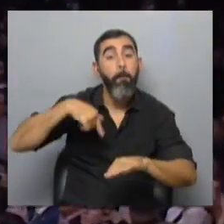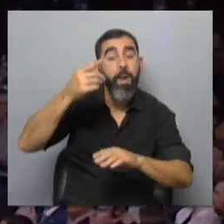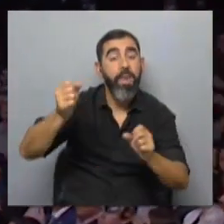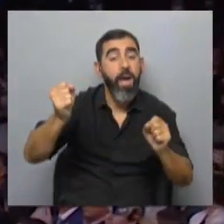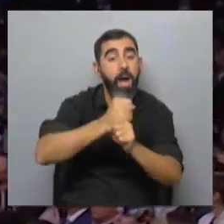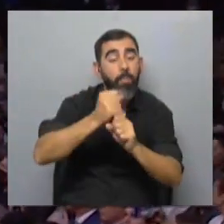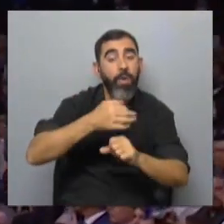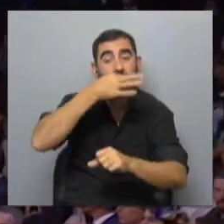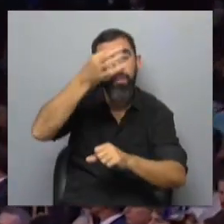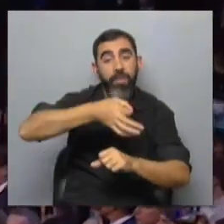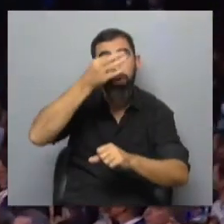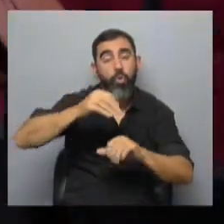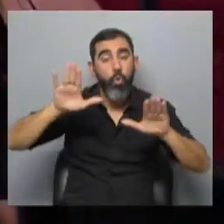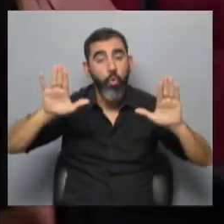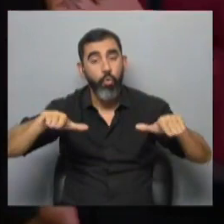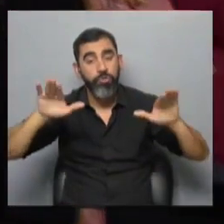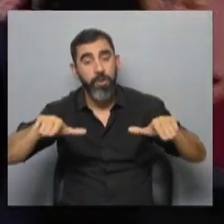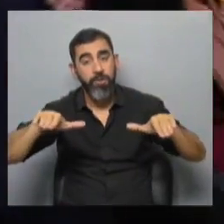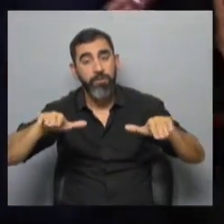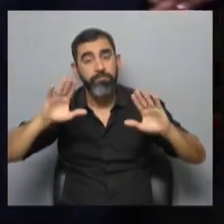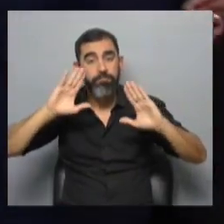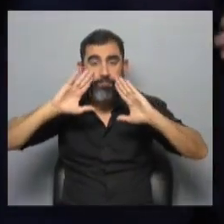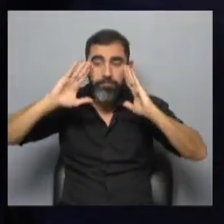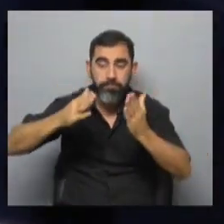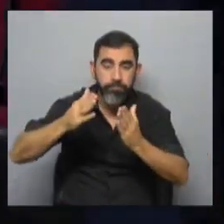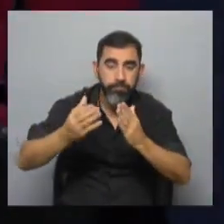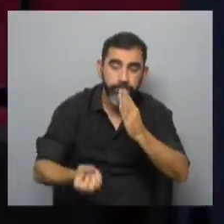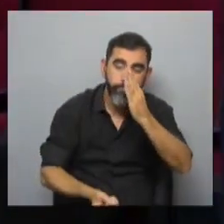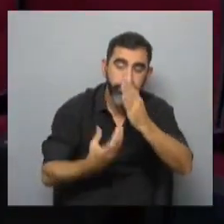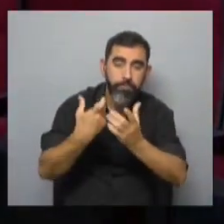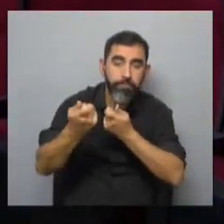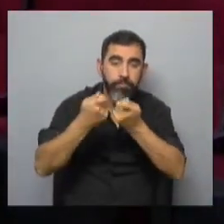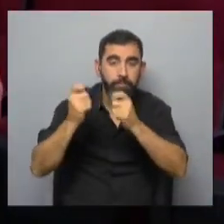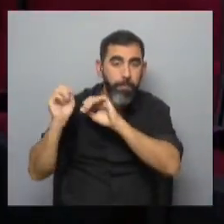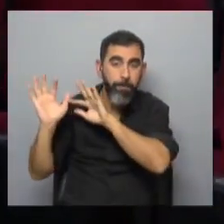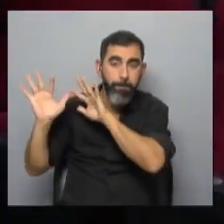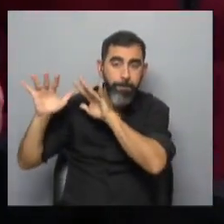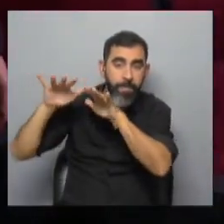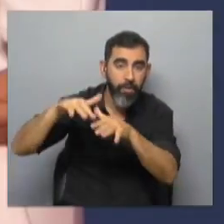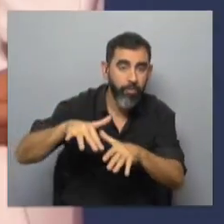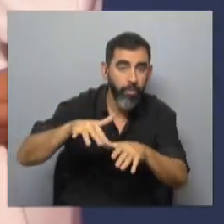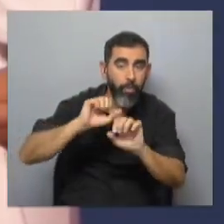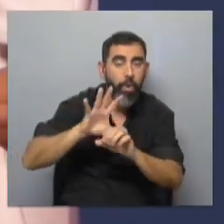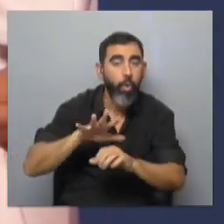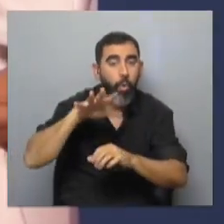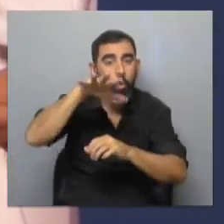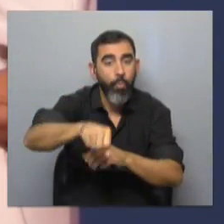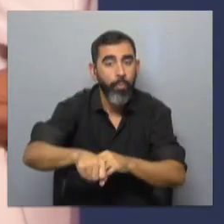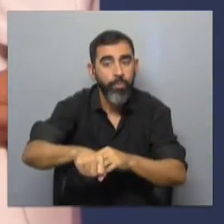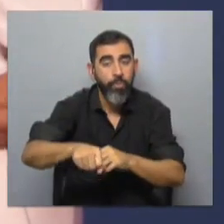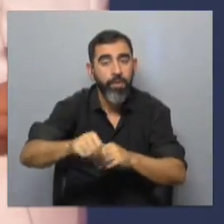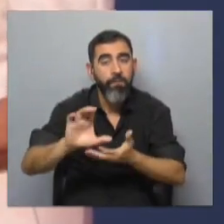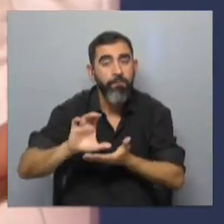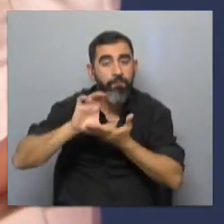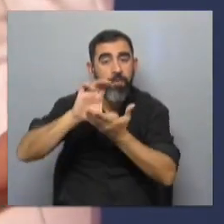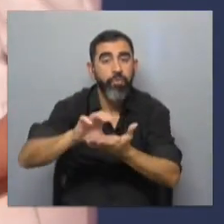aprobará la Declaración de Los Ángeles, que tendrá un enfoque novedoso para manejar la migración, que permita generar un compromiso mutuo de invertir